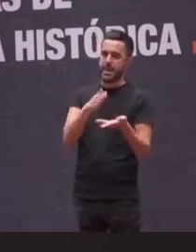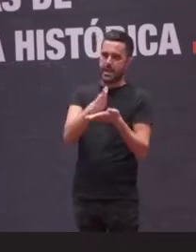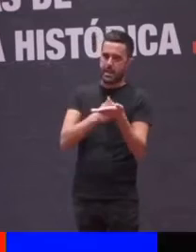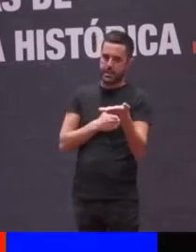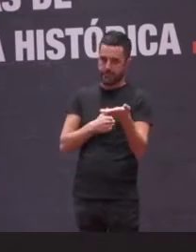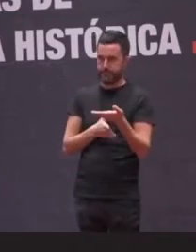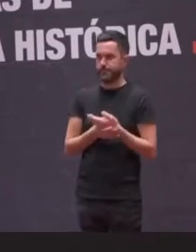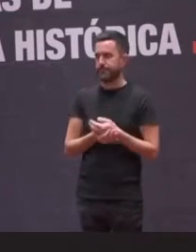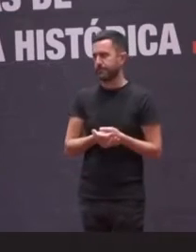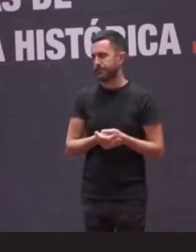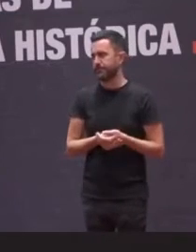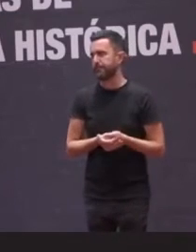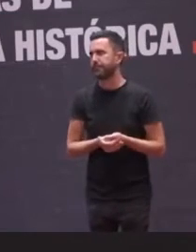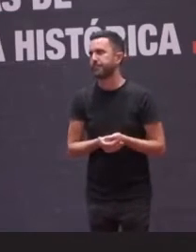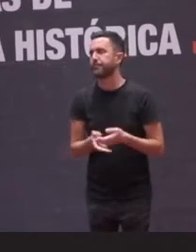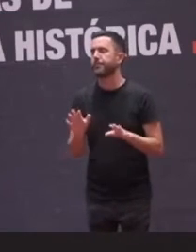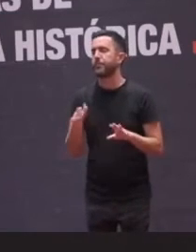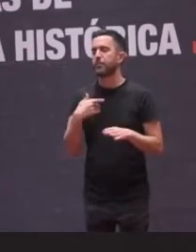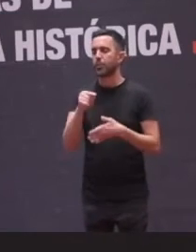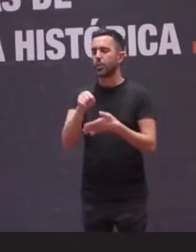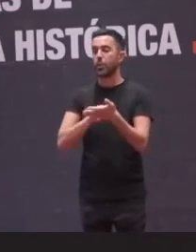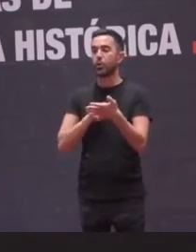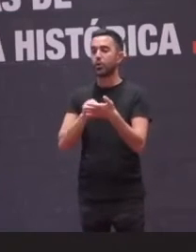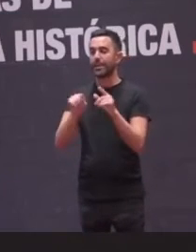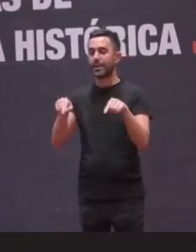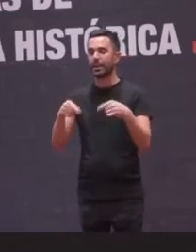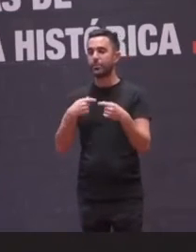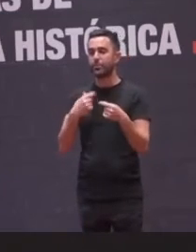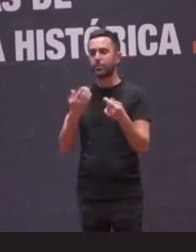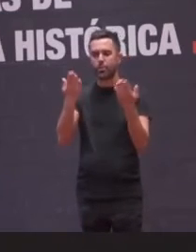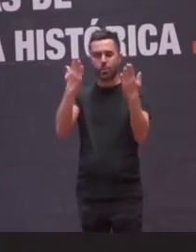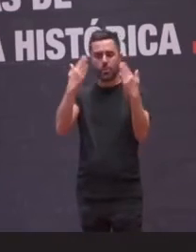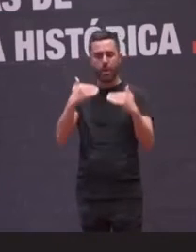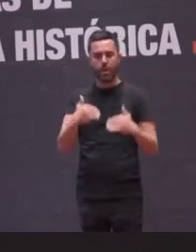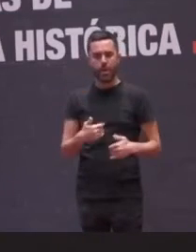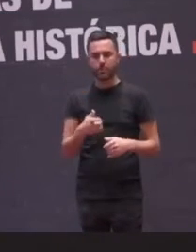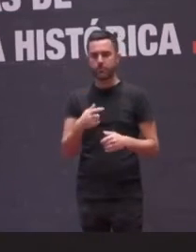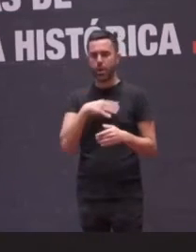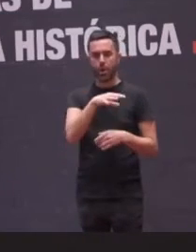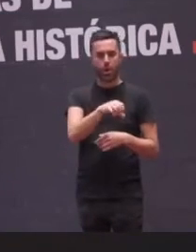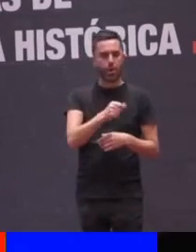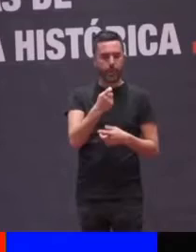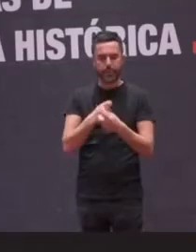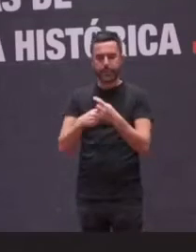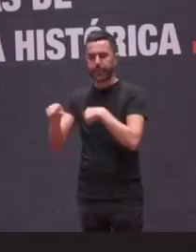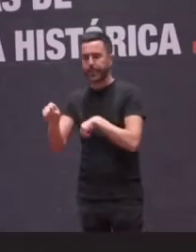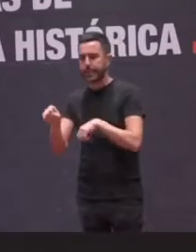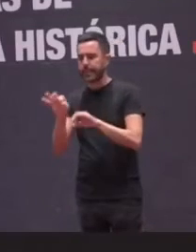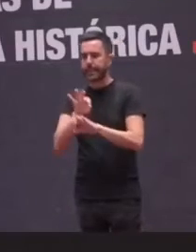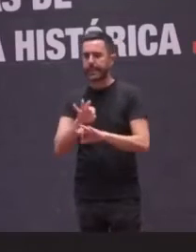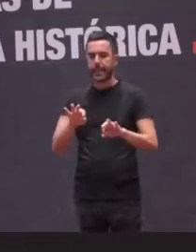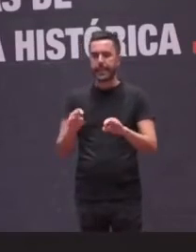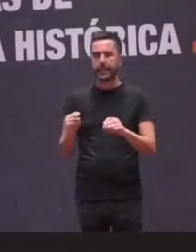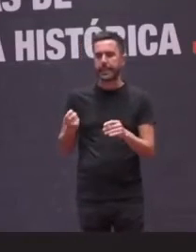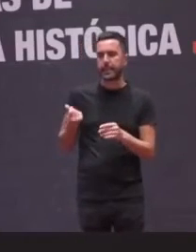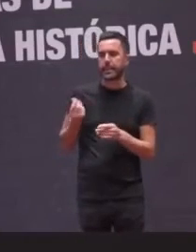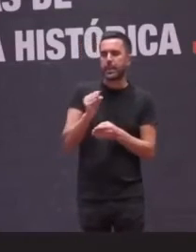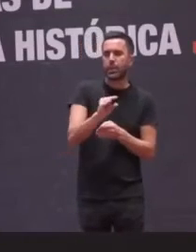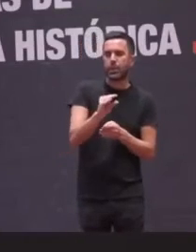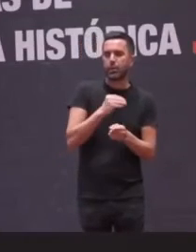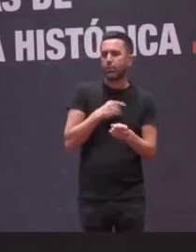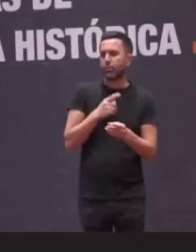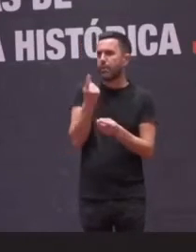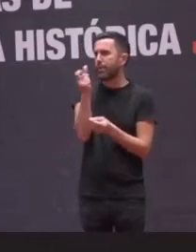cando simulo un contrato e aí non hai nada. Ni se compra, ni se vende, ni se entrega el bien, ni hai precio. Non hai